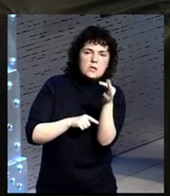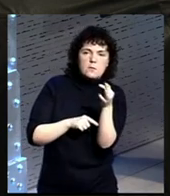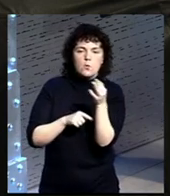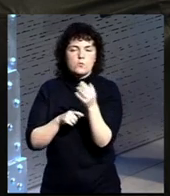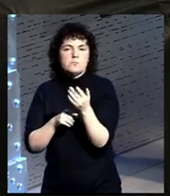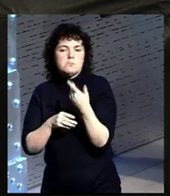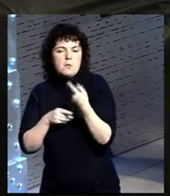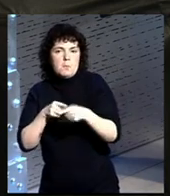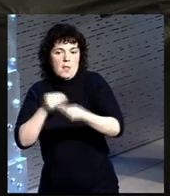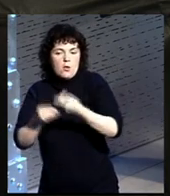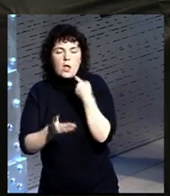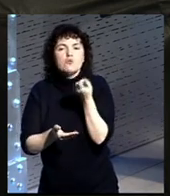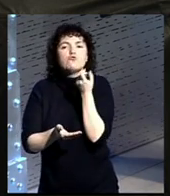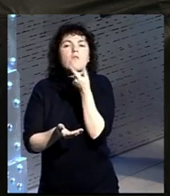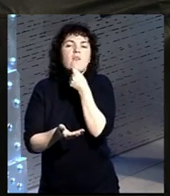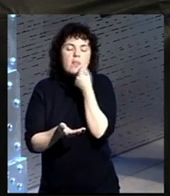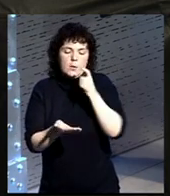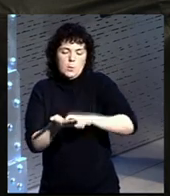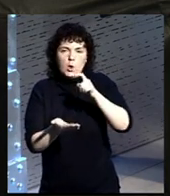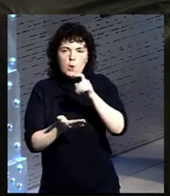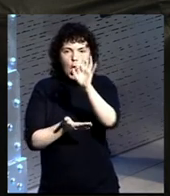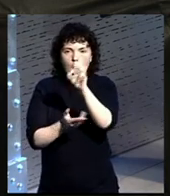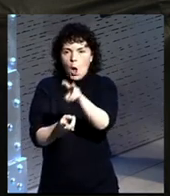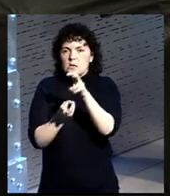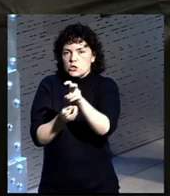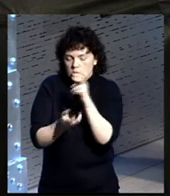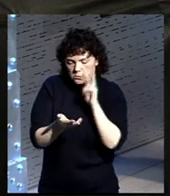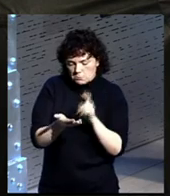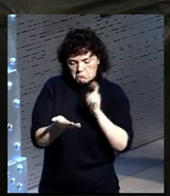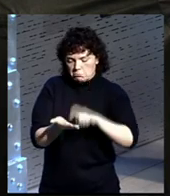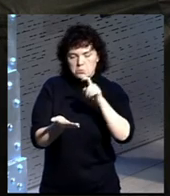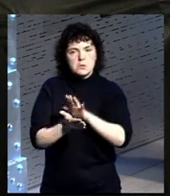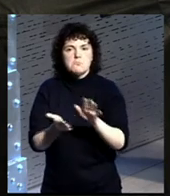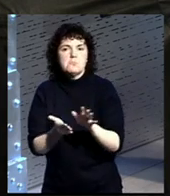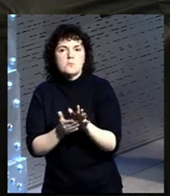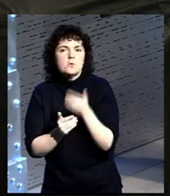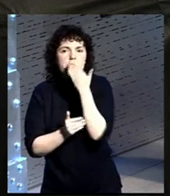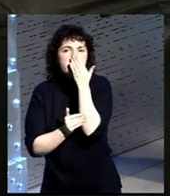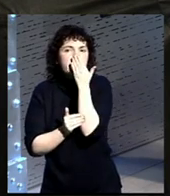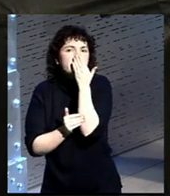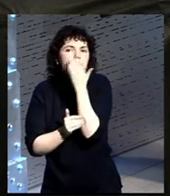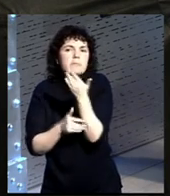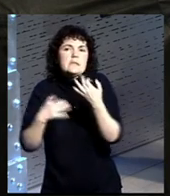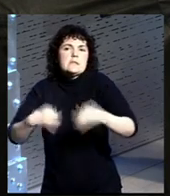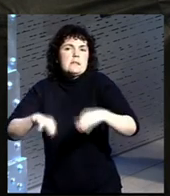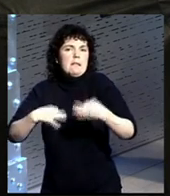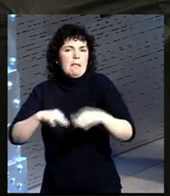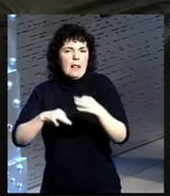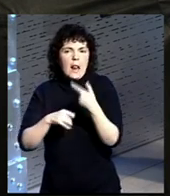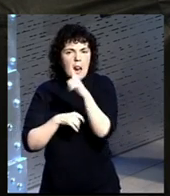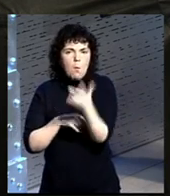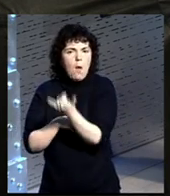y en un solo botón tienes comisiones y ves todas tus comisiones del mes y tal, ¿no? Esa sinceridad en el lenguaje y en la comunicación creo que